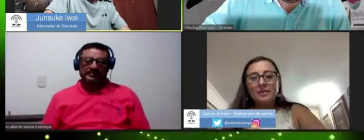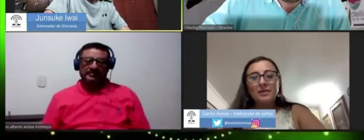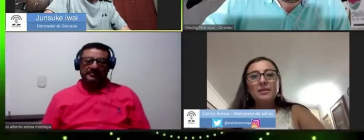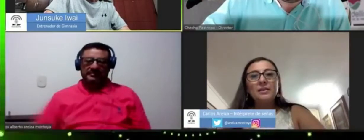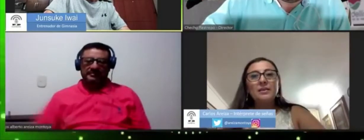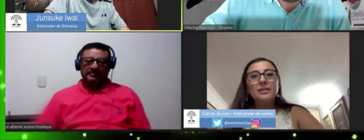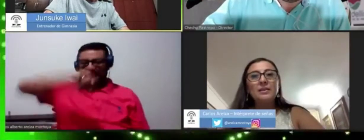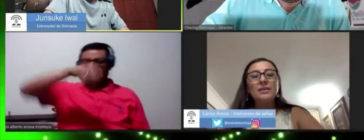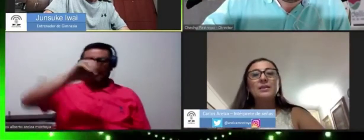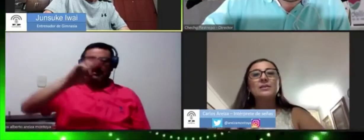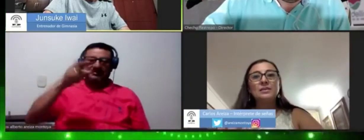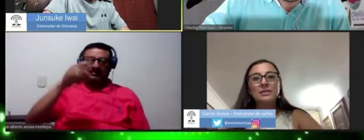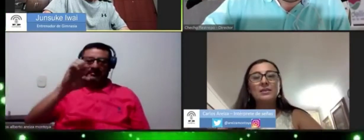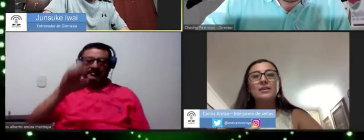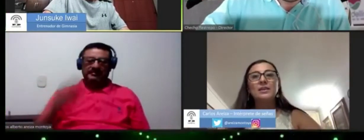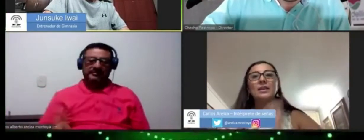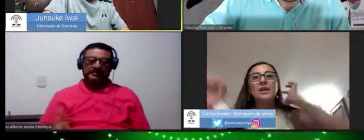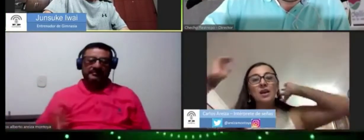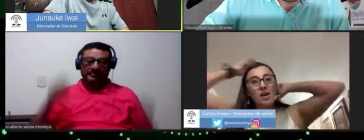garzones.